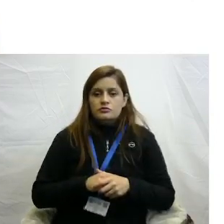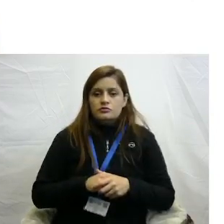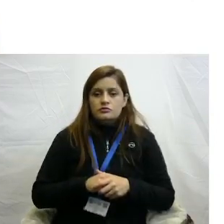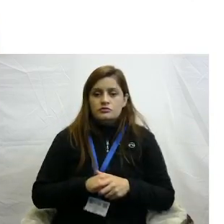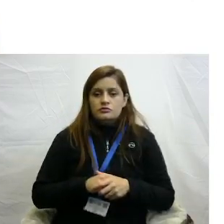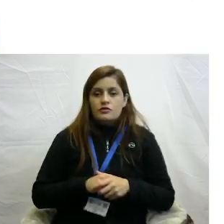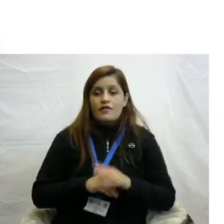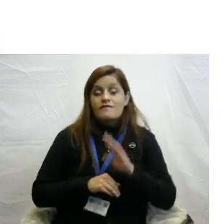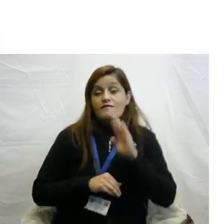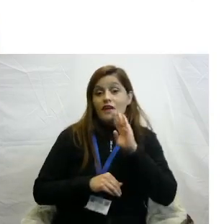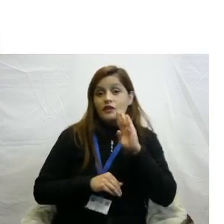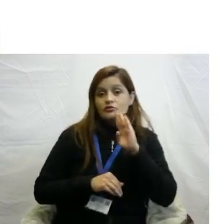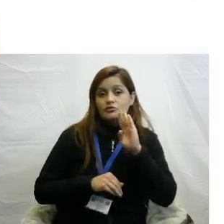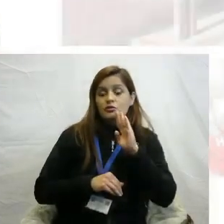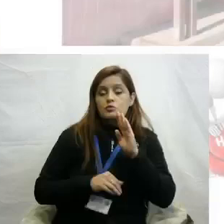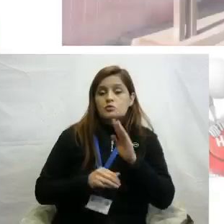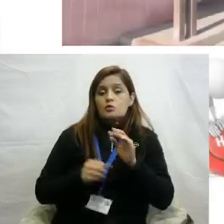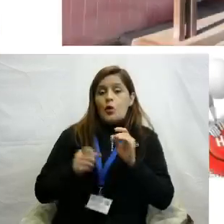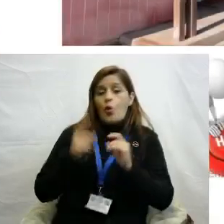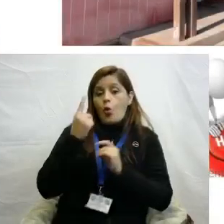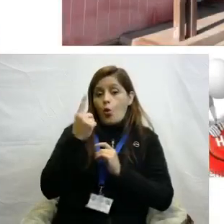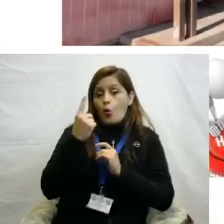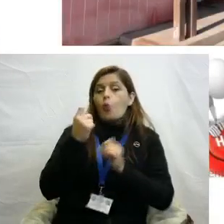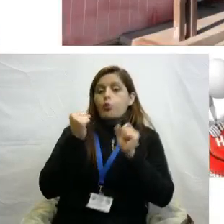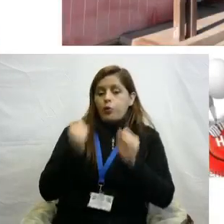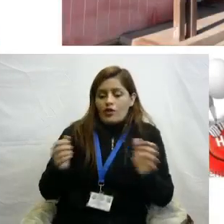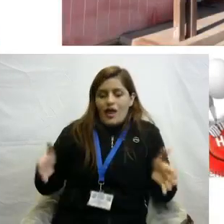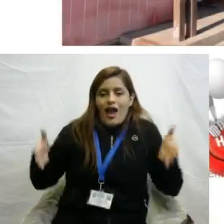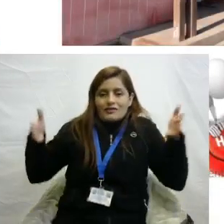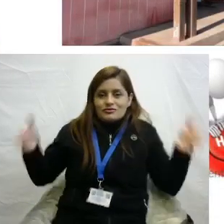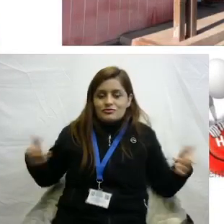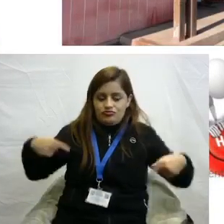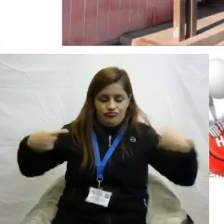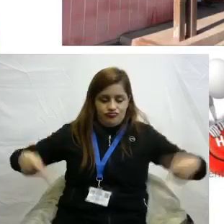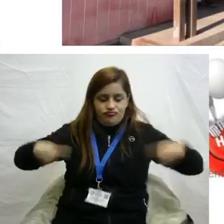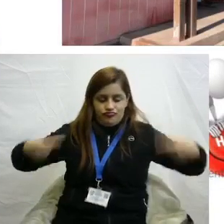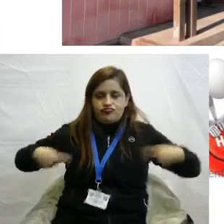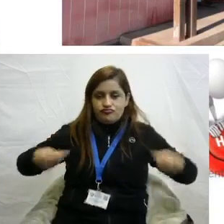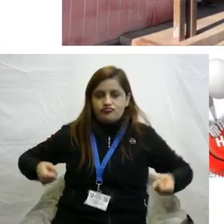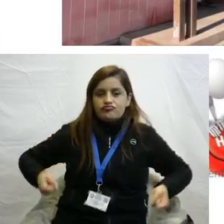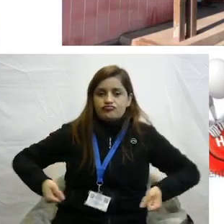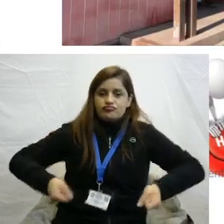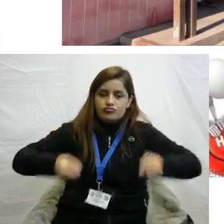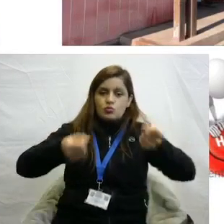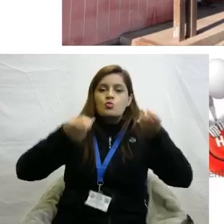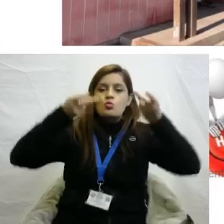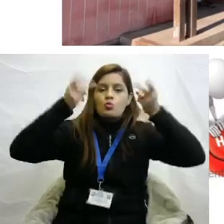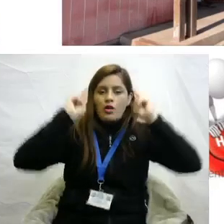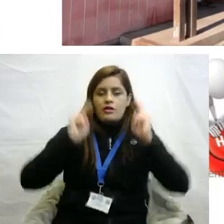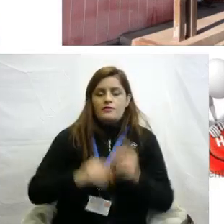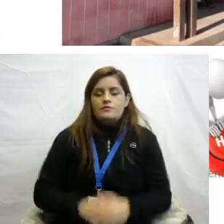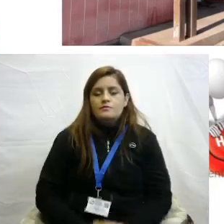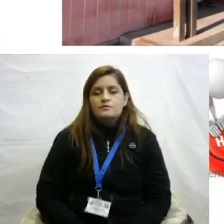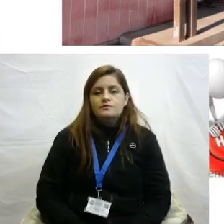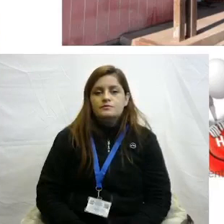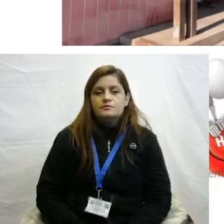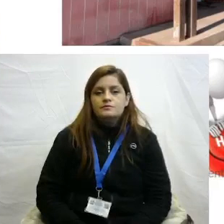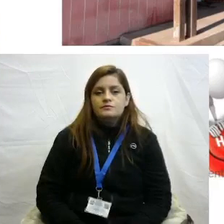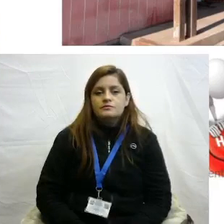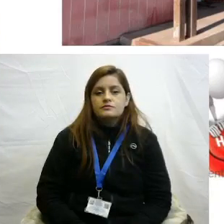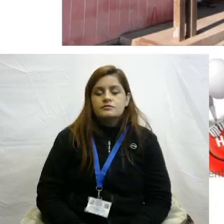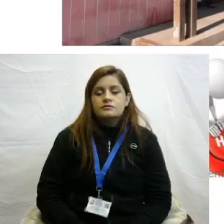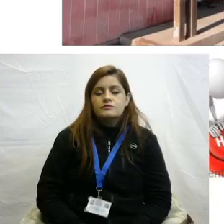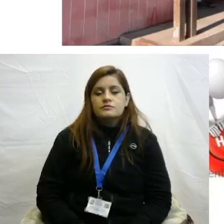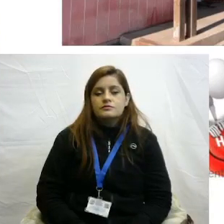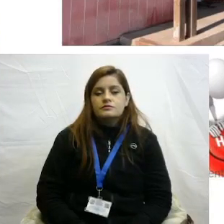en los baños incorporar uno que sea para usuarios con movilidad reducida. Con respecto a la segunda sede social,